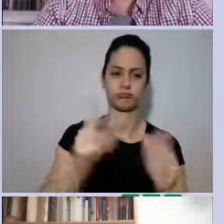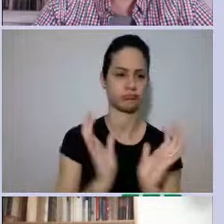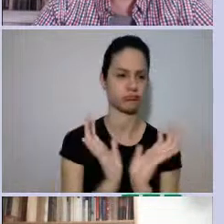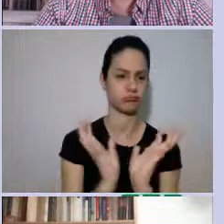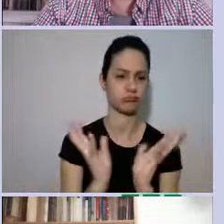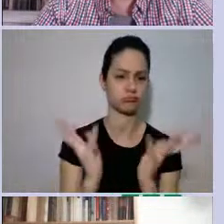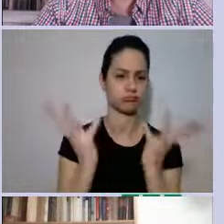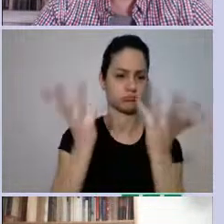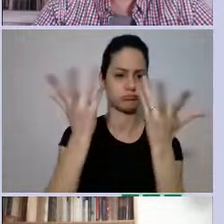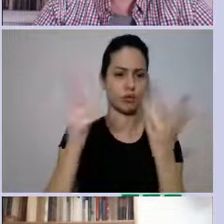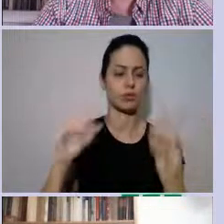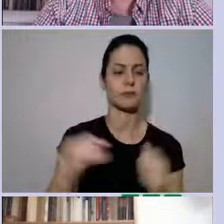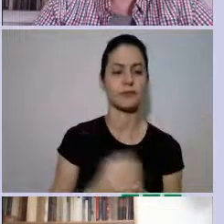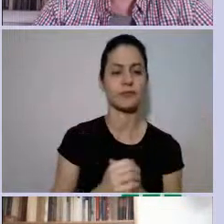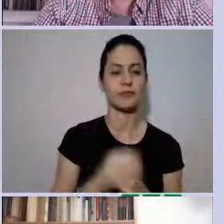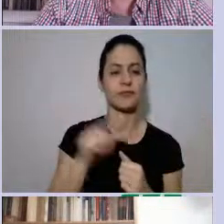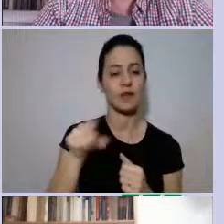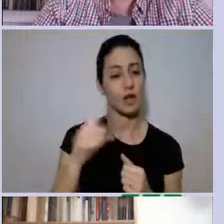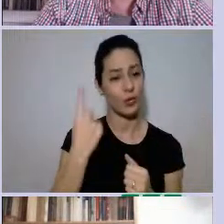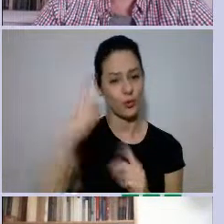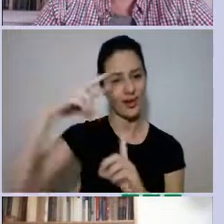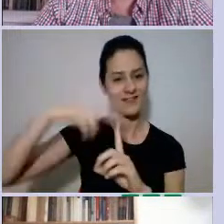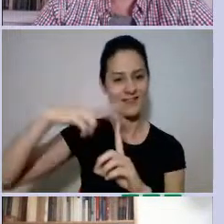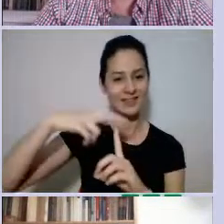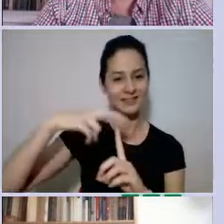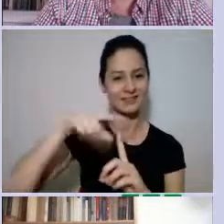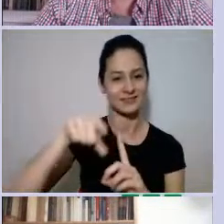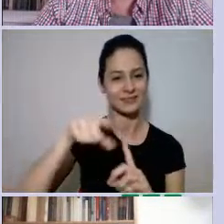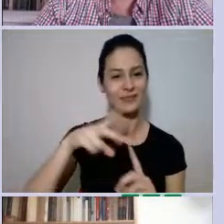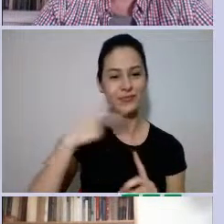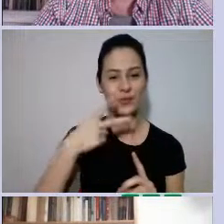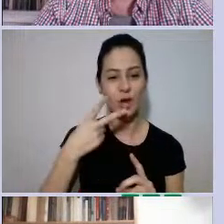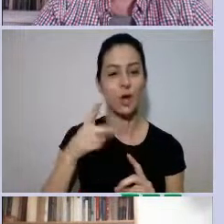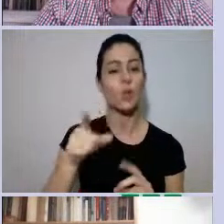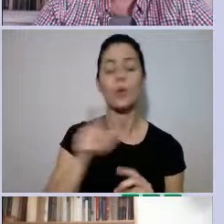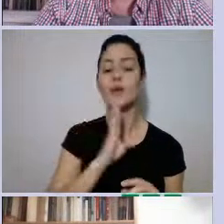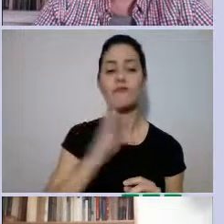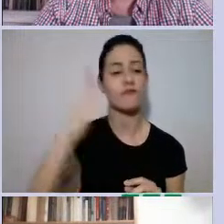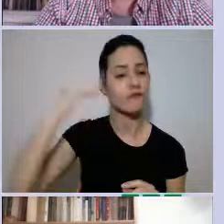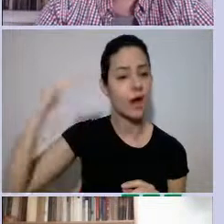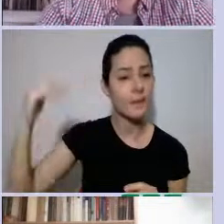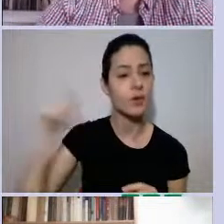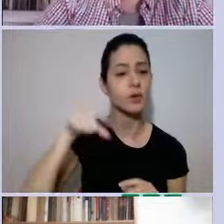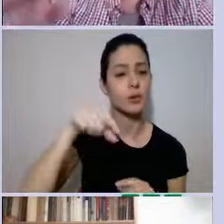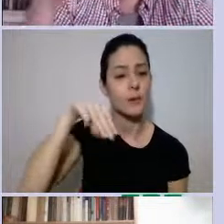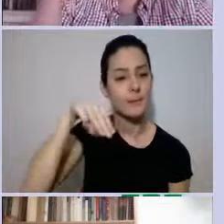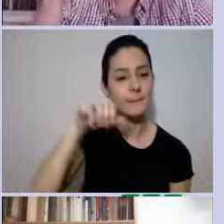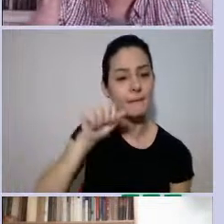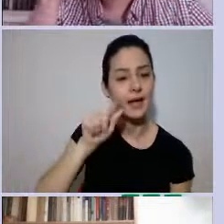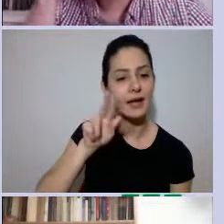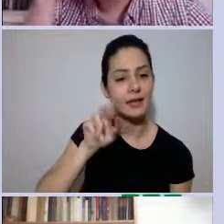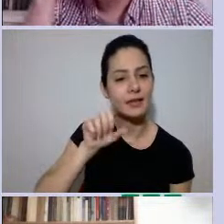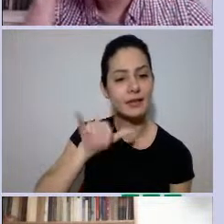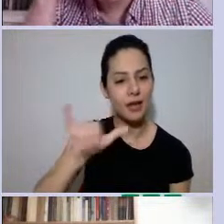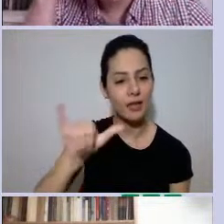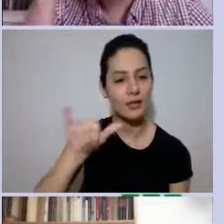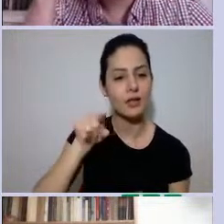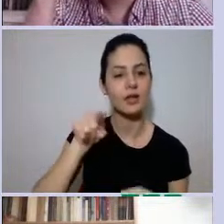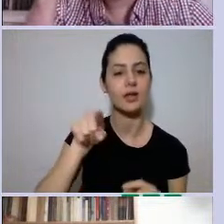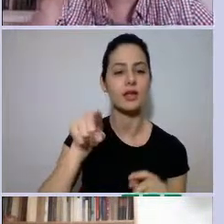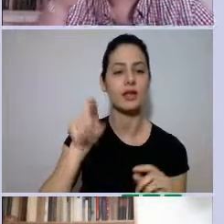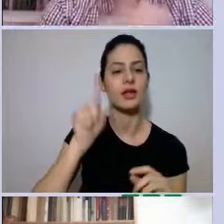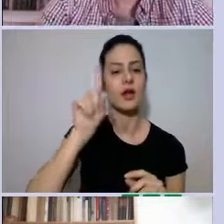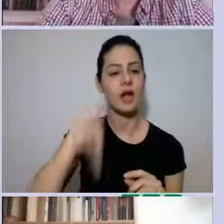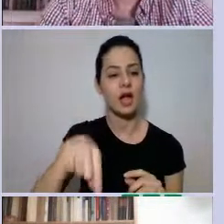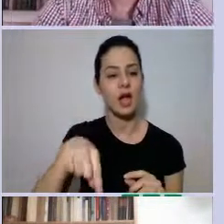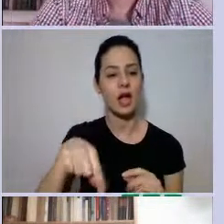razón, una de las referencias documentales más conocidas sobre el maguey la describe como el